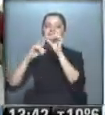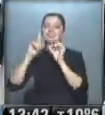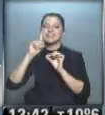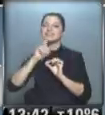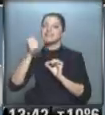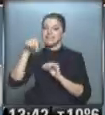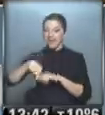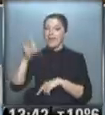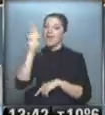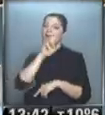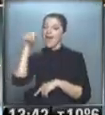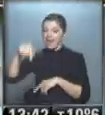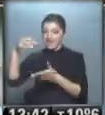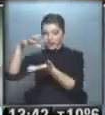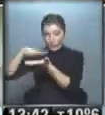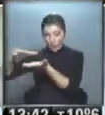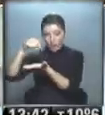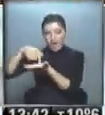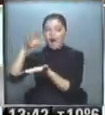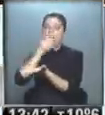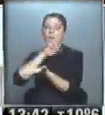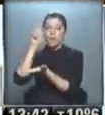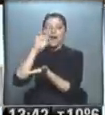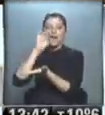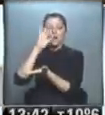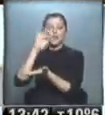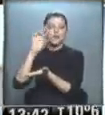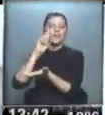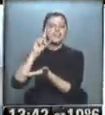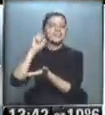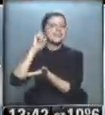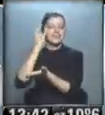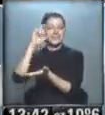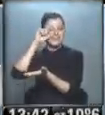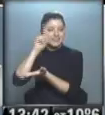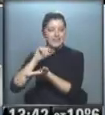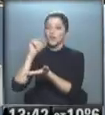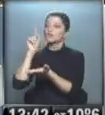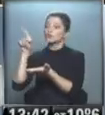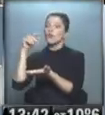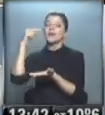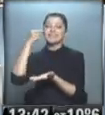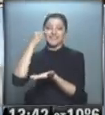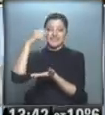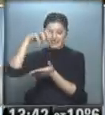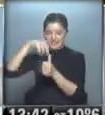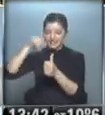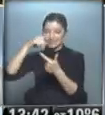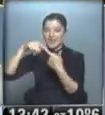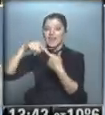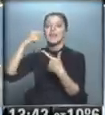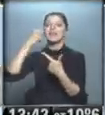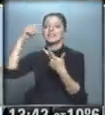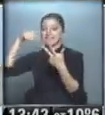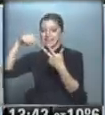Aires arquitecta Cristina Álvarez Rodríguez El intendente municipal de marchiquita Jorge Alberto paredi el intendente municipal de General